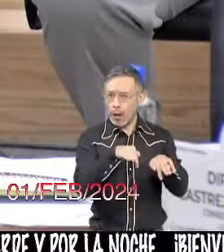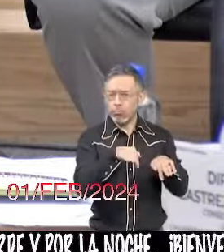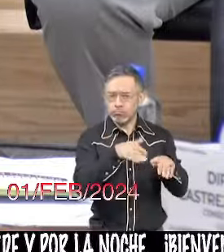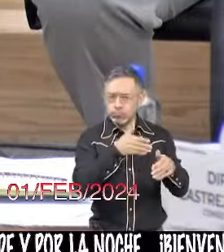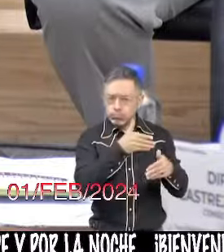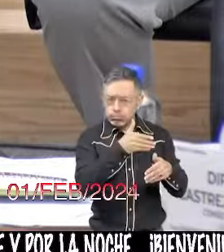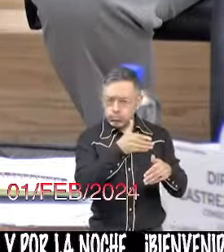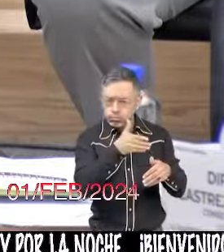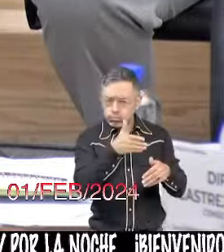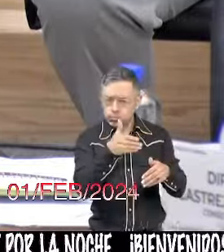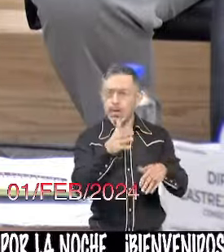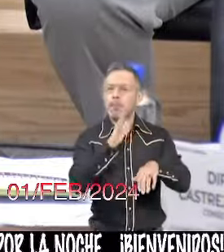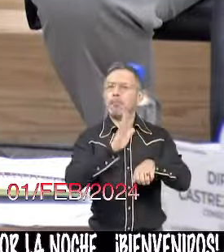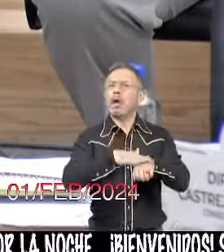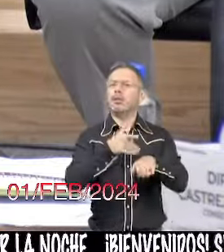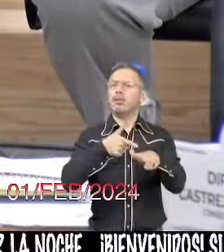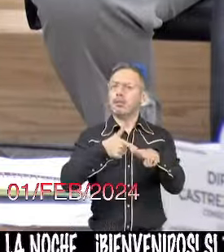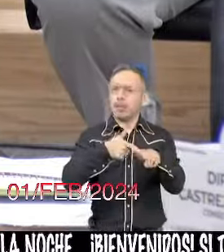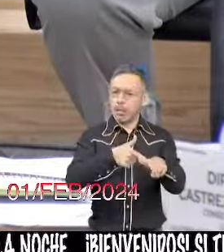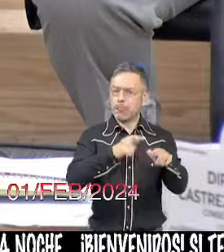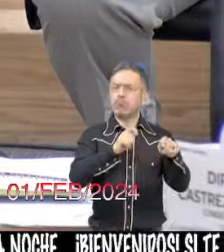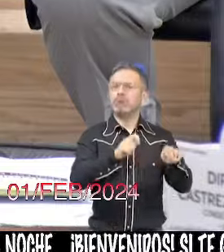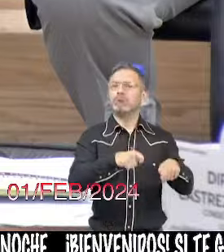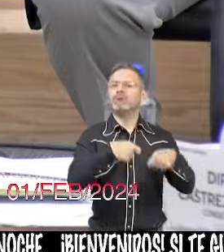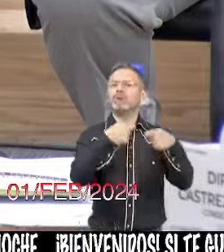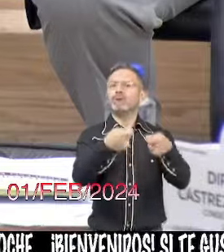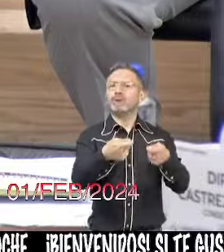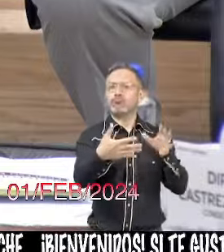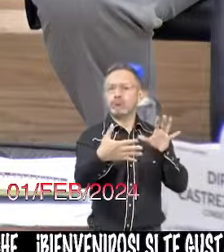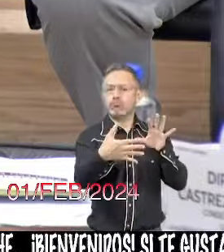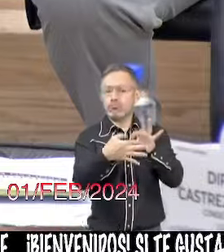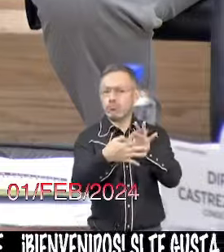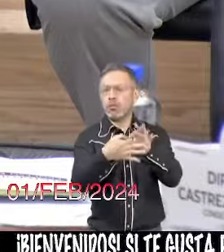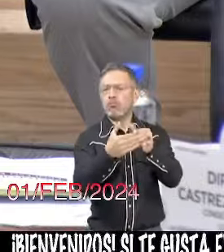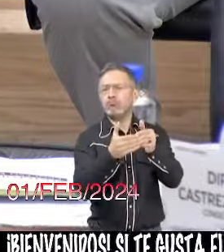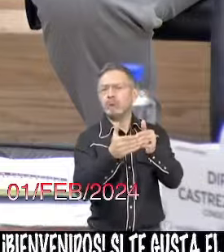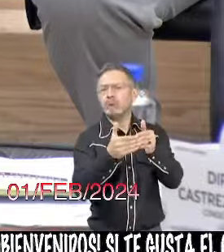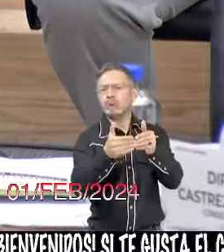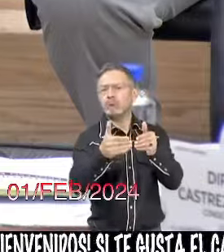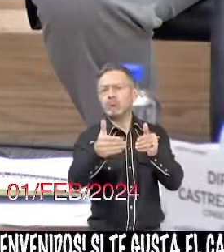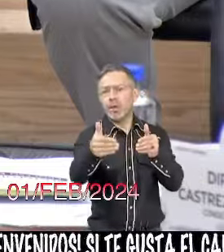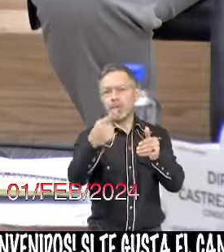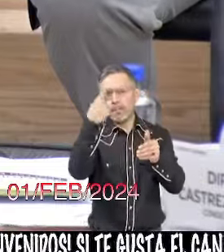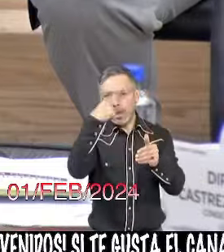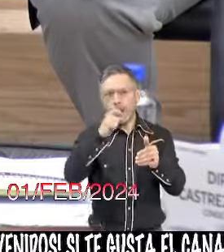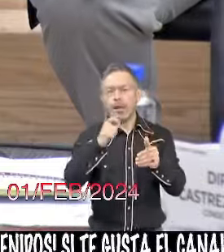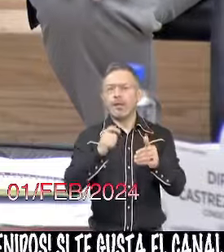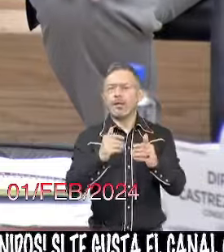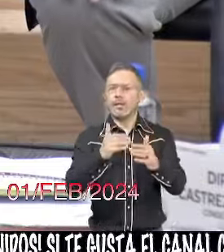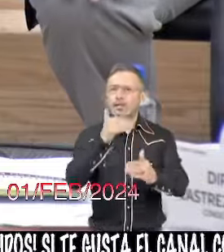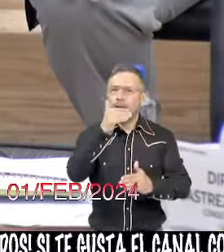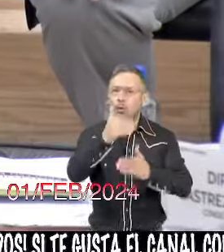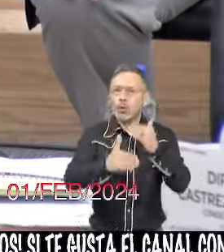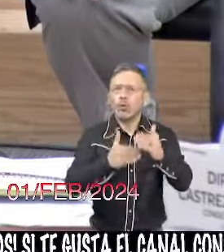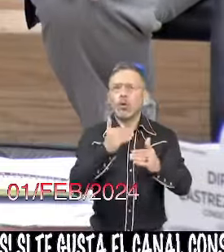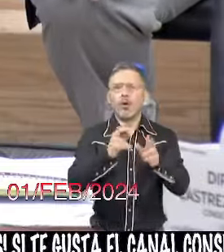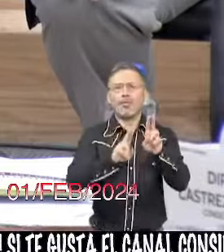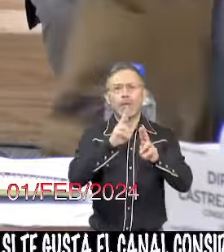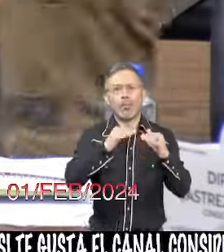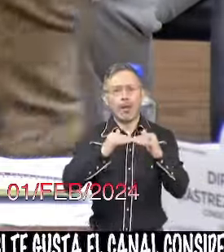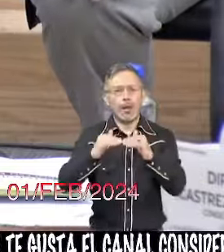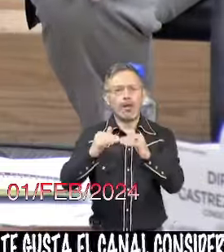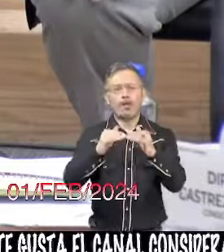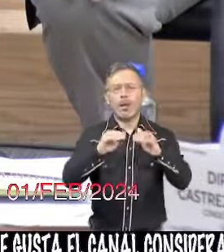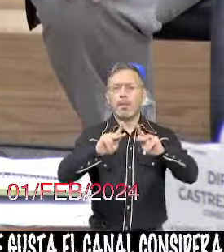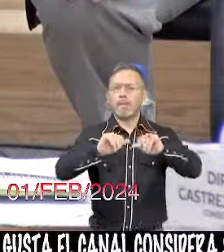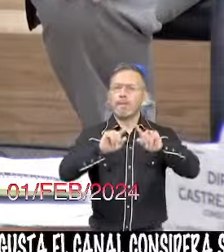continuemos con el desarrollo con justicia, democracia, paz y bienestar